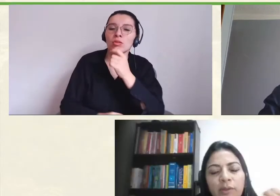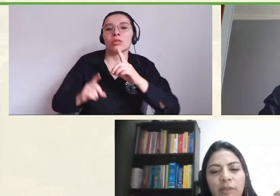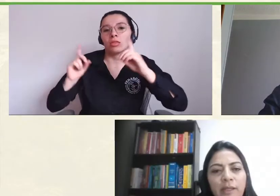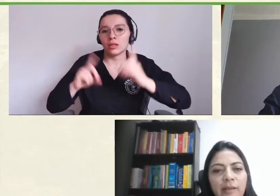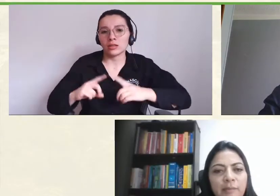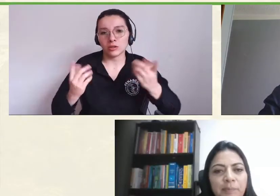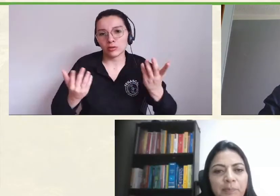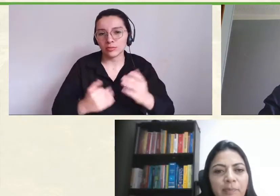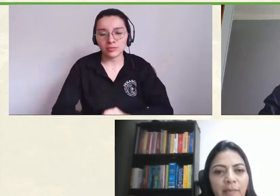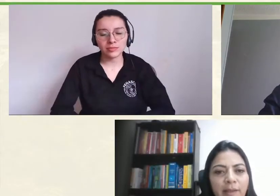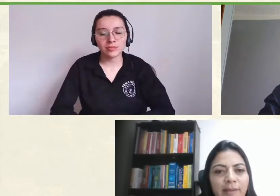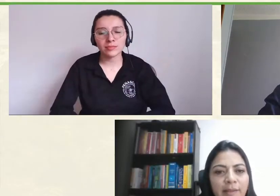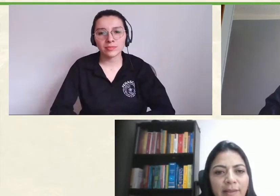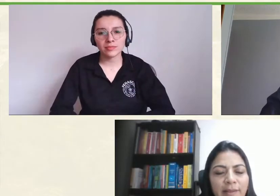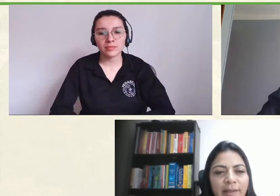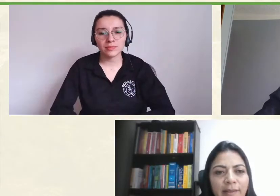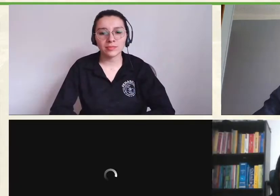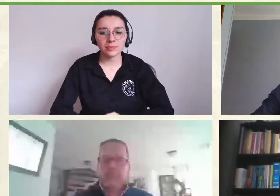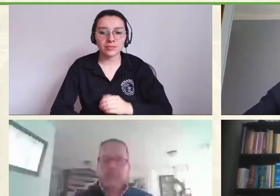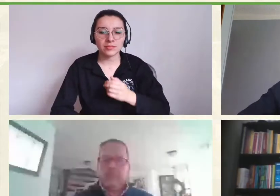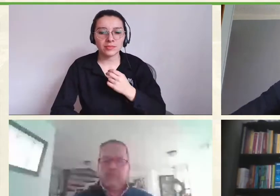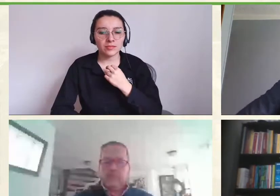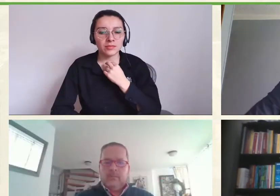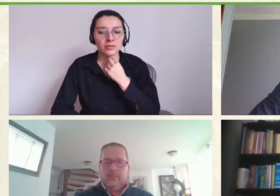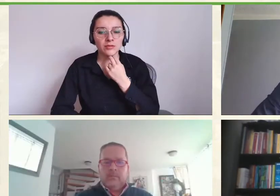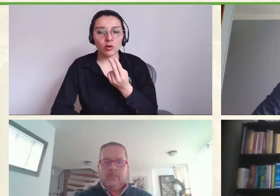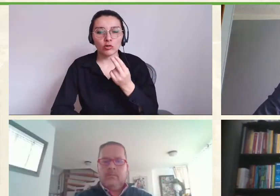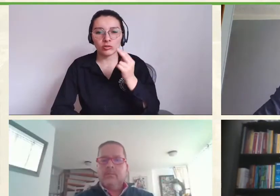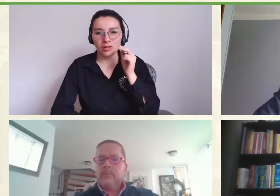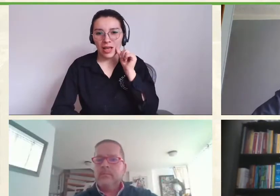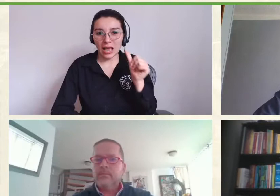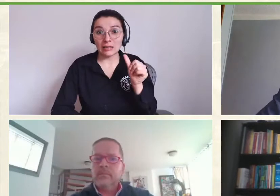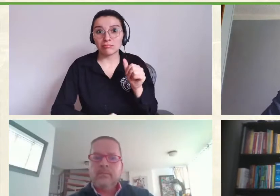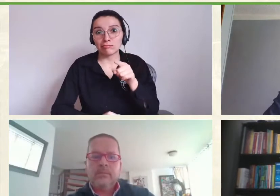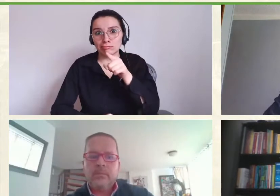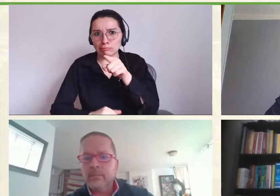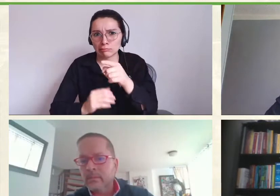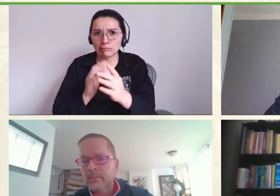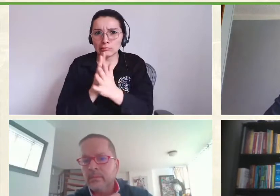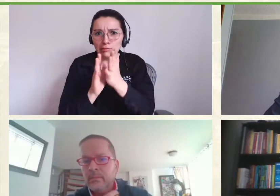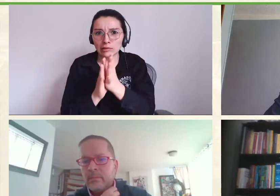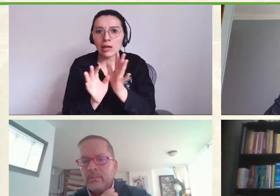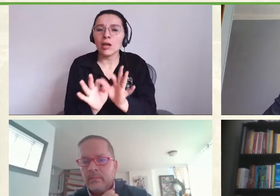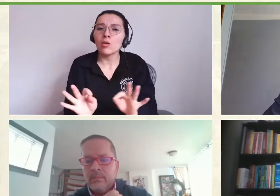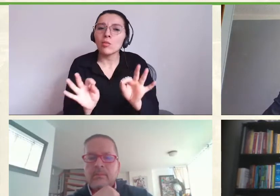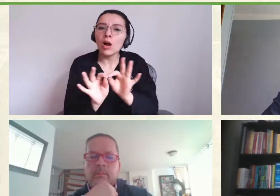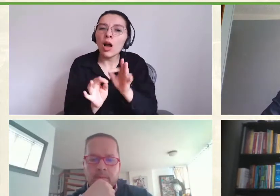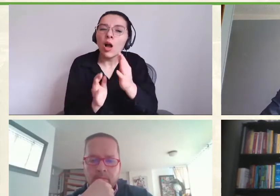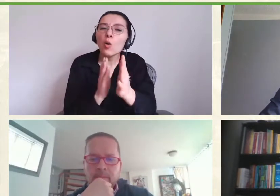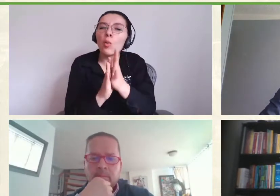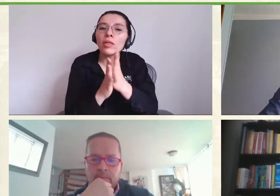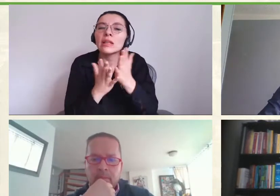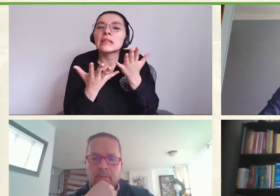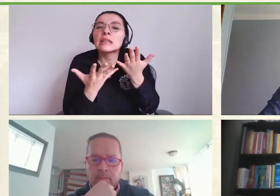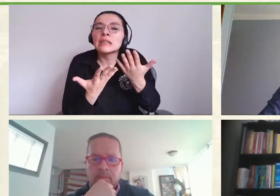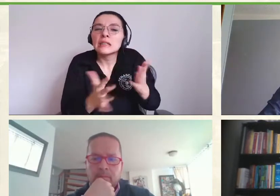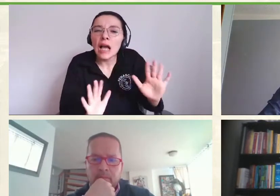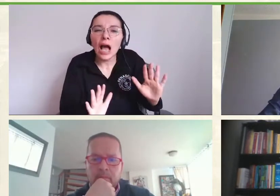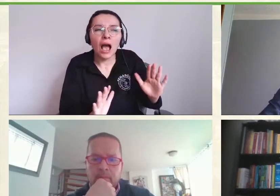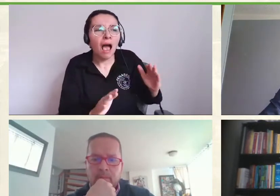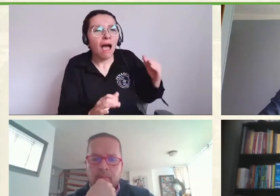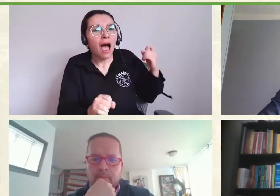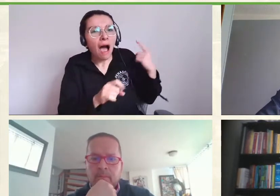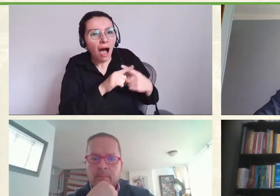Creo que es importante también que hablemos de lo que ya ha sido postulado para que la gente entienda aún más